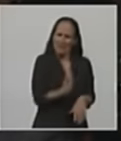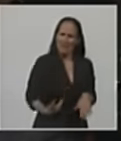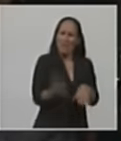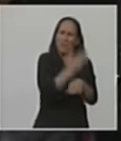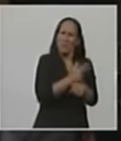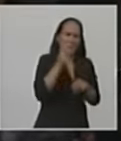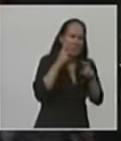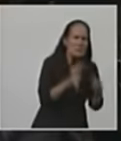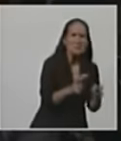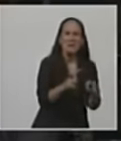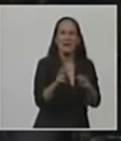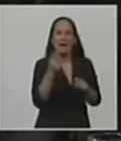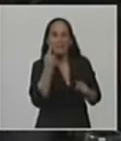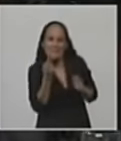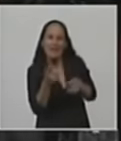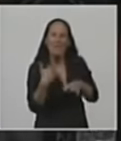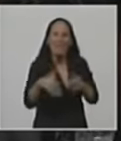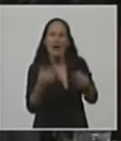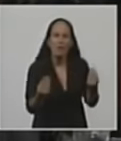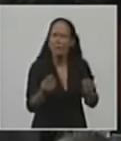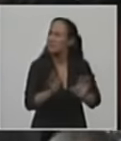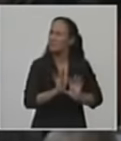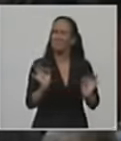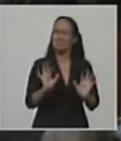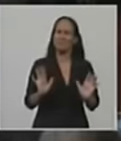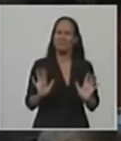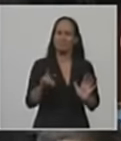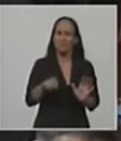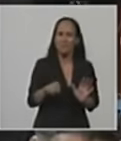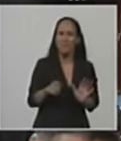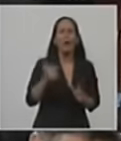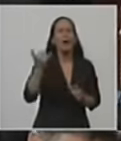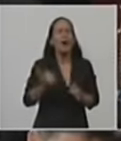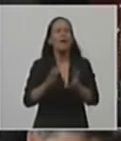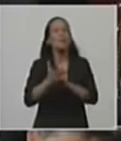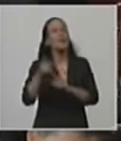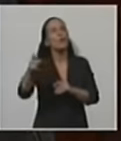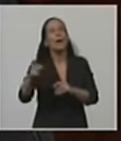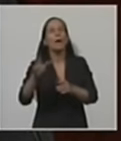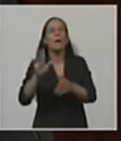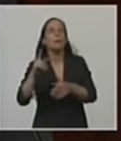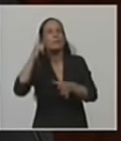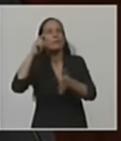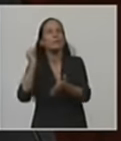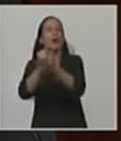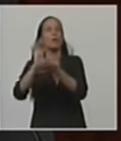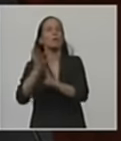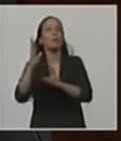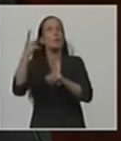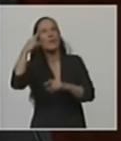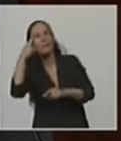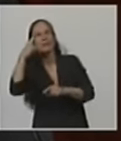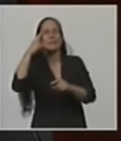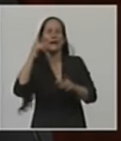prevenir. Entre la incompetencia y los traumas ideológicos, casi todas las políticas de seguridad